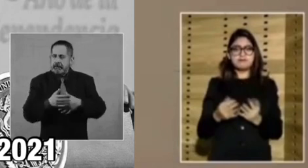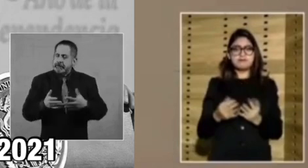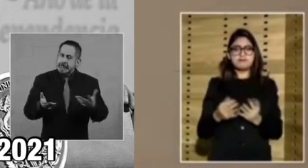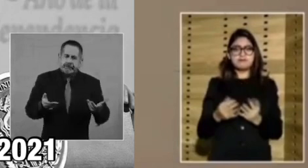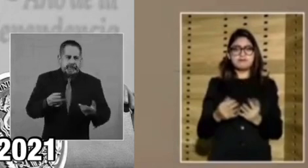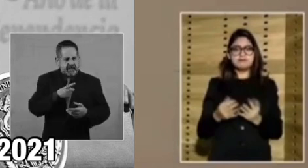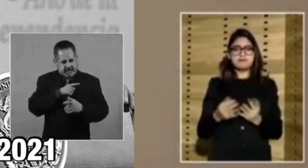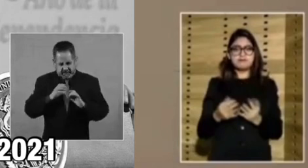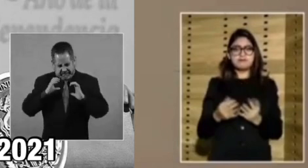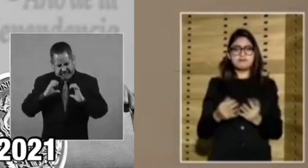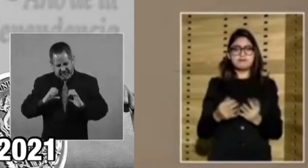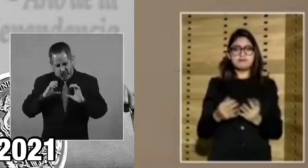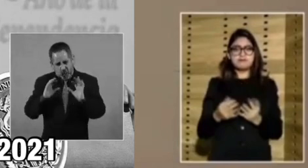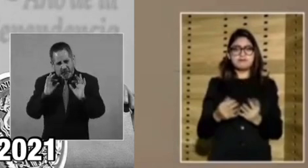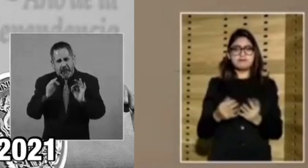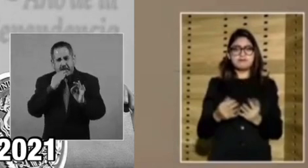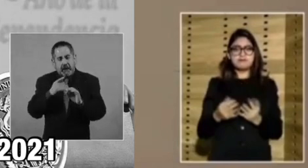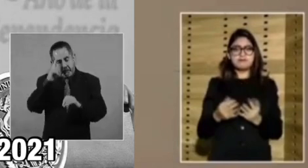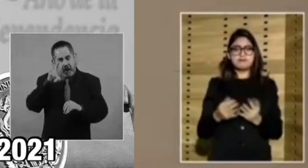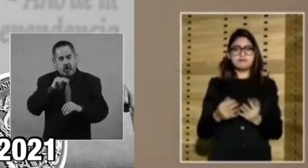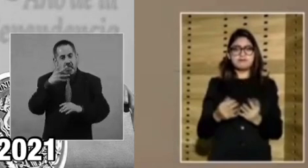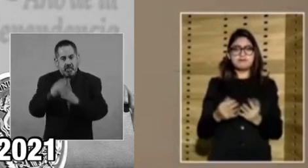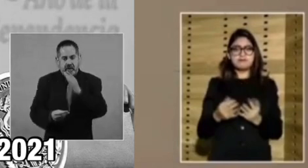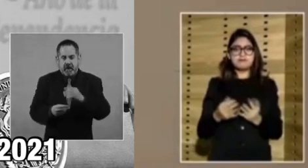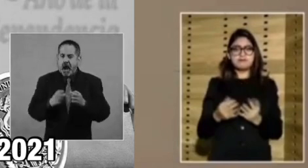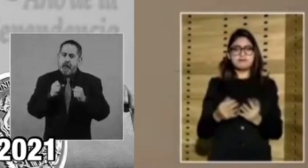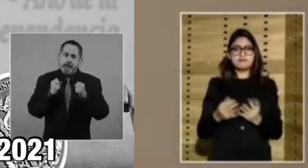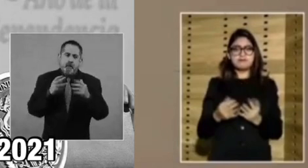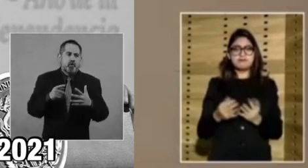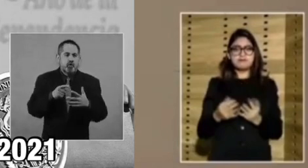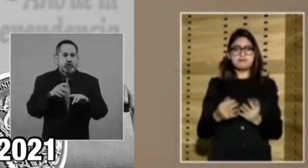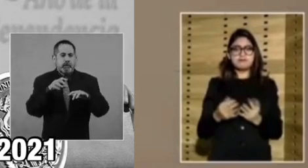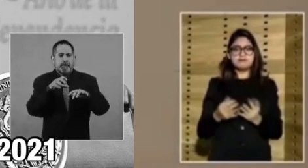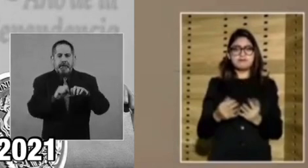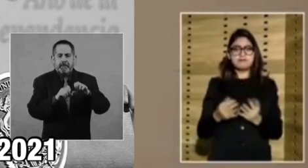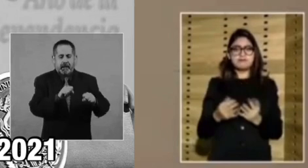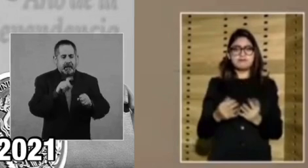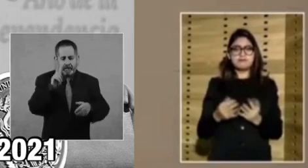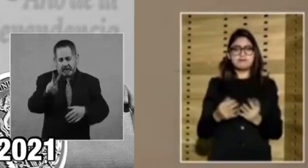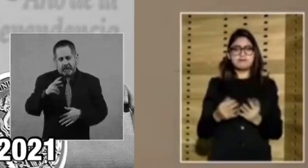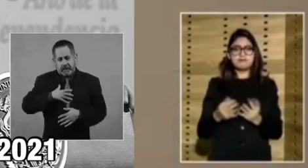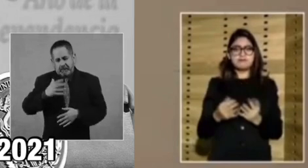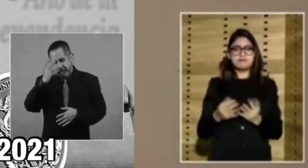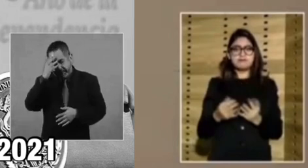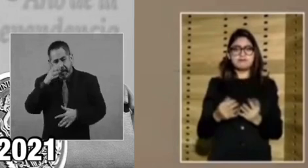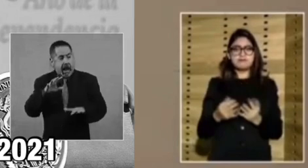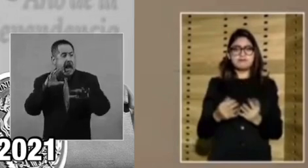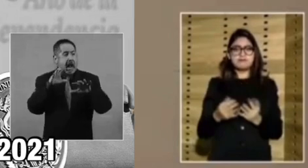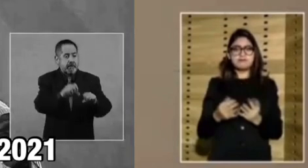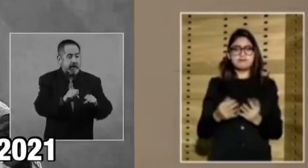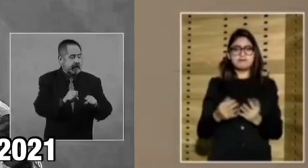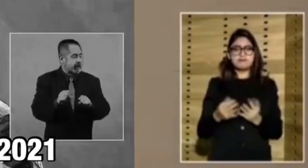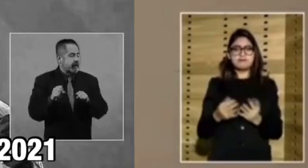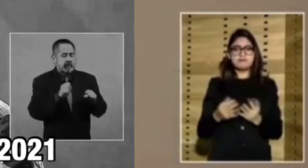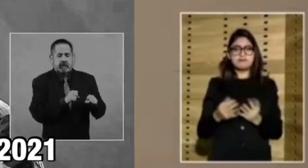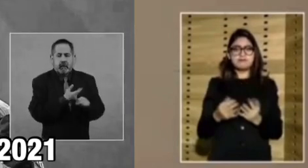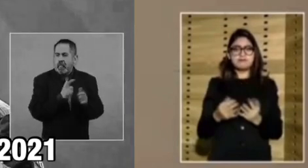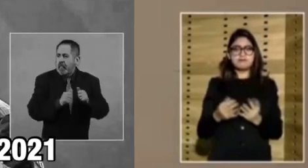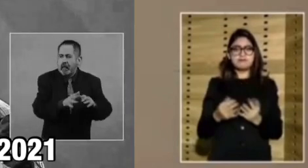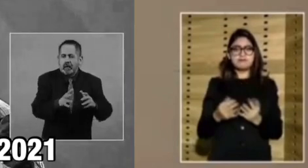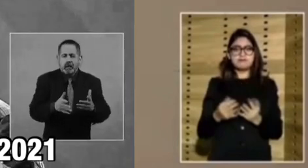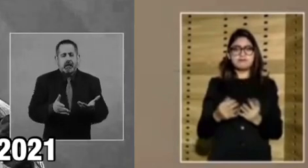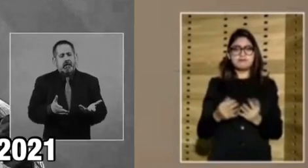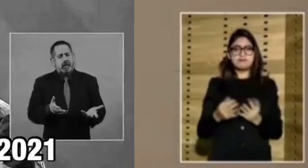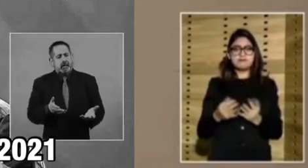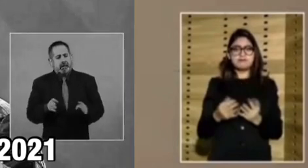que cerrar bien el círculo porque si no se nos van hay muchos casos que hasta apenas nos dan que que actúen de esa manera te